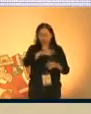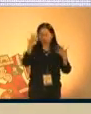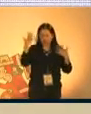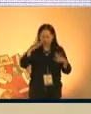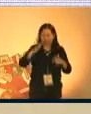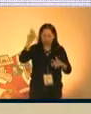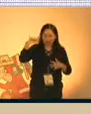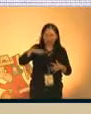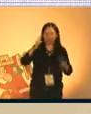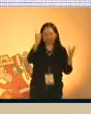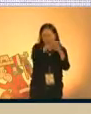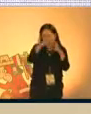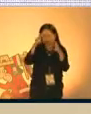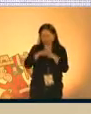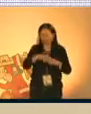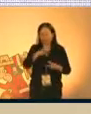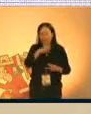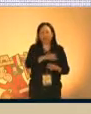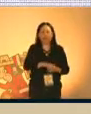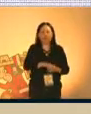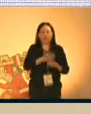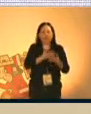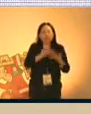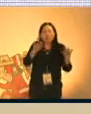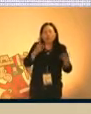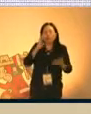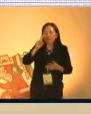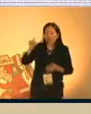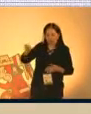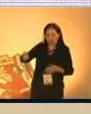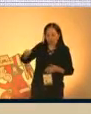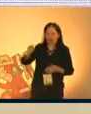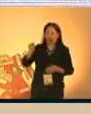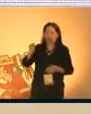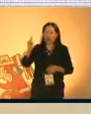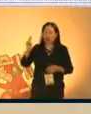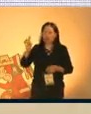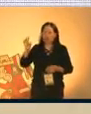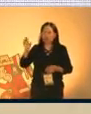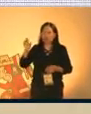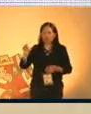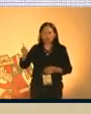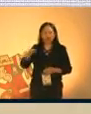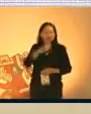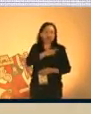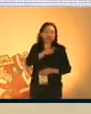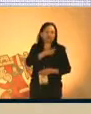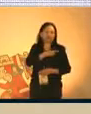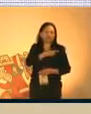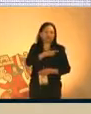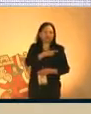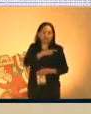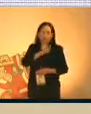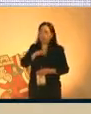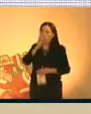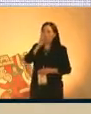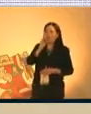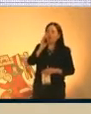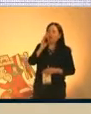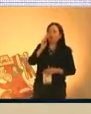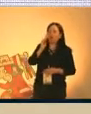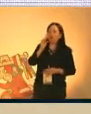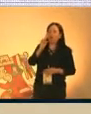ahí le vemos a sucre solo sin bolívar bolívar le da instrucciones pero claro